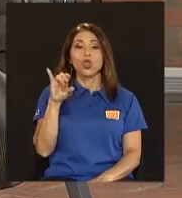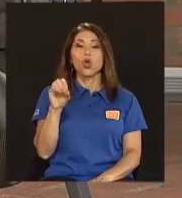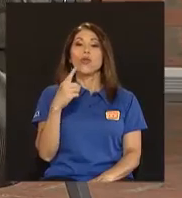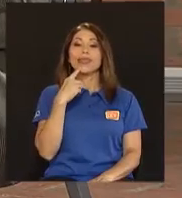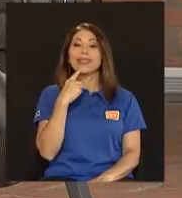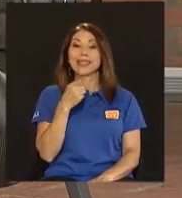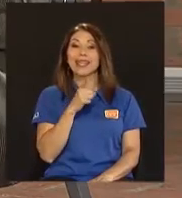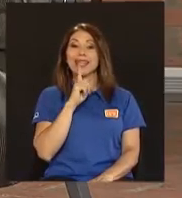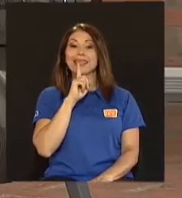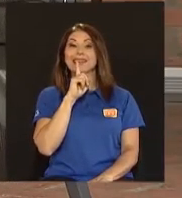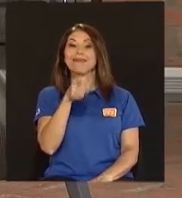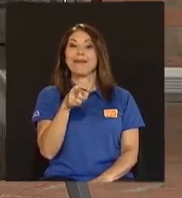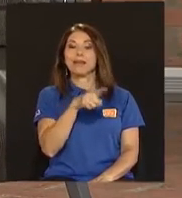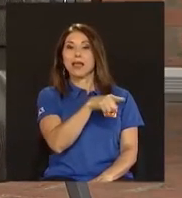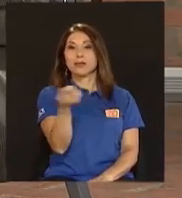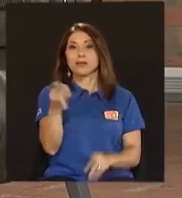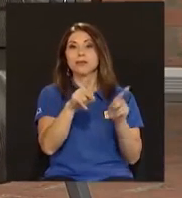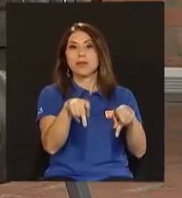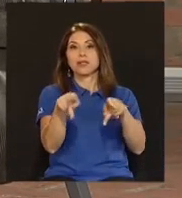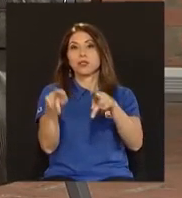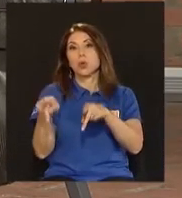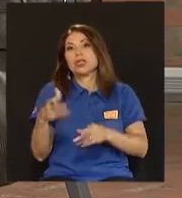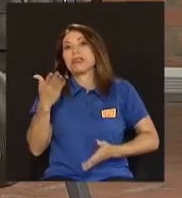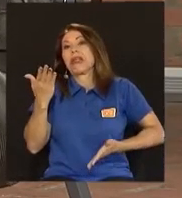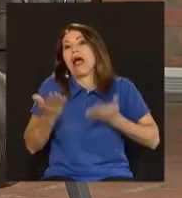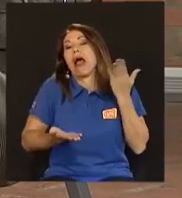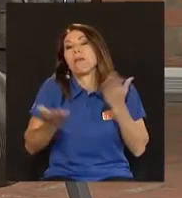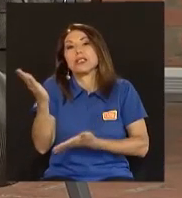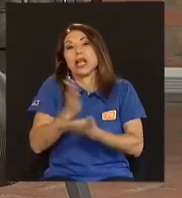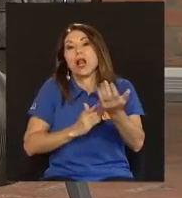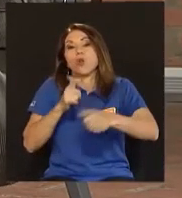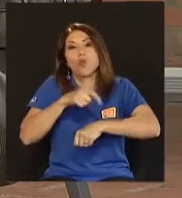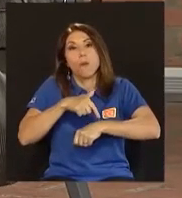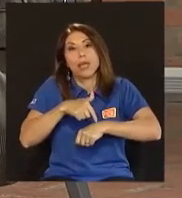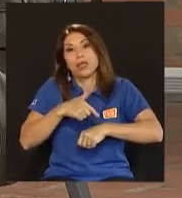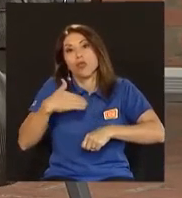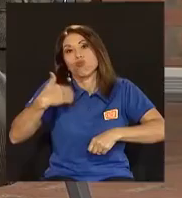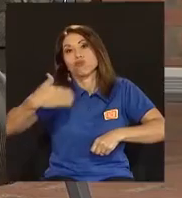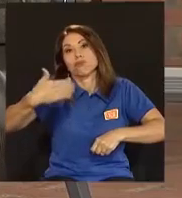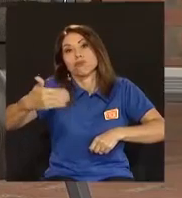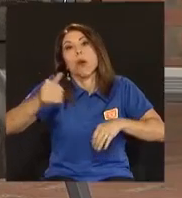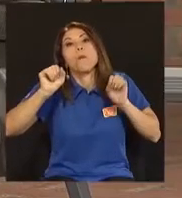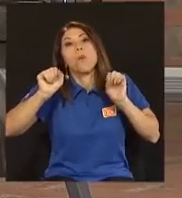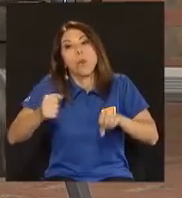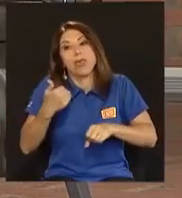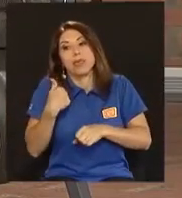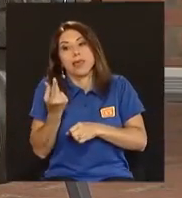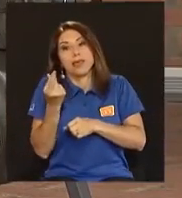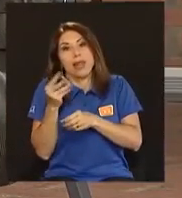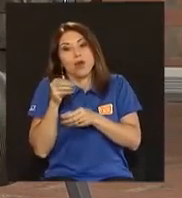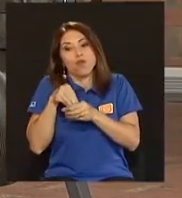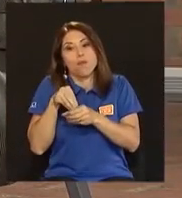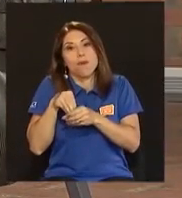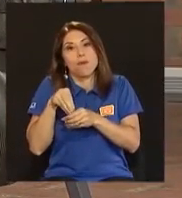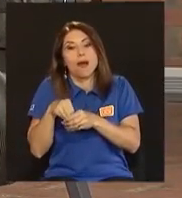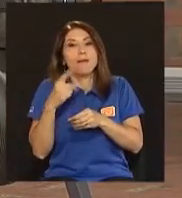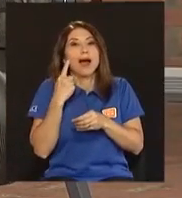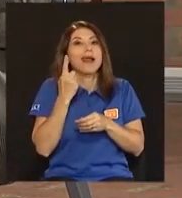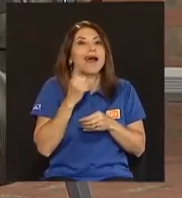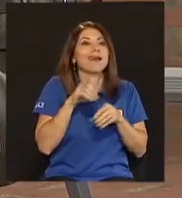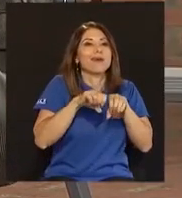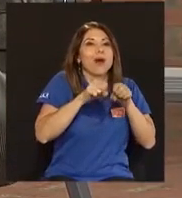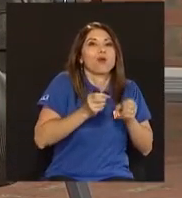personas en algún momento puede ser que tengan capacidad para ahorrar, pero inicialmente sí que tienen una necesidad